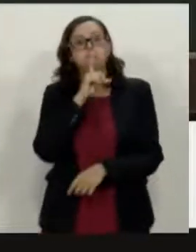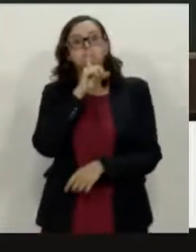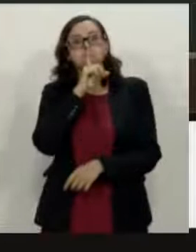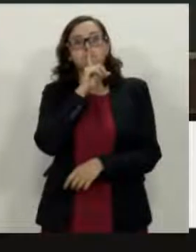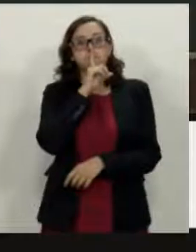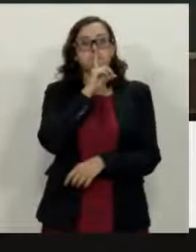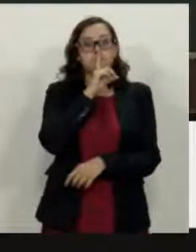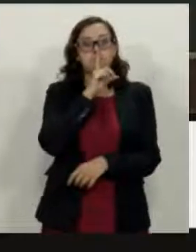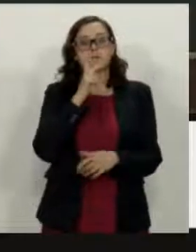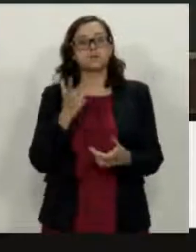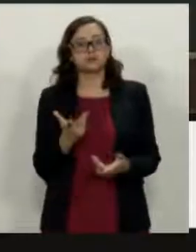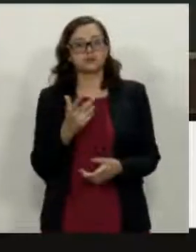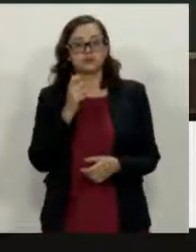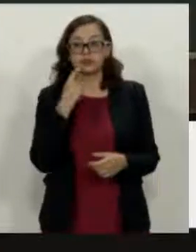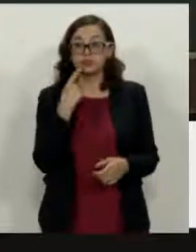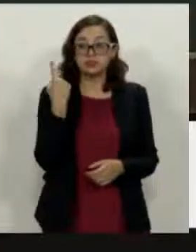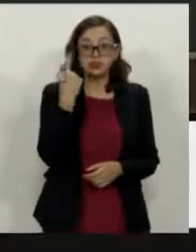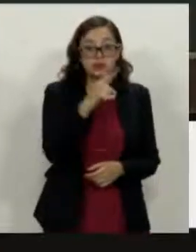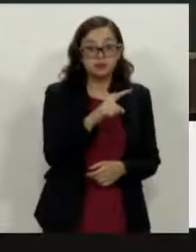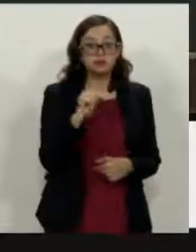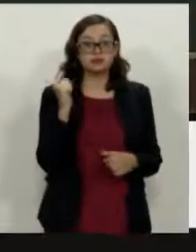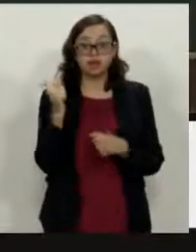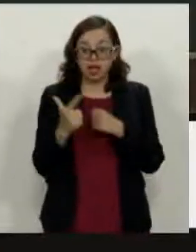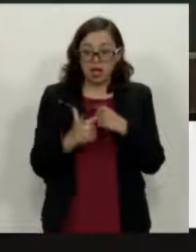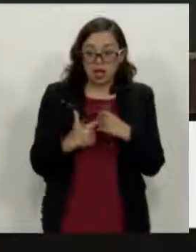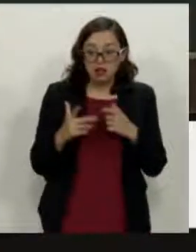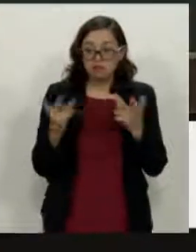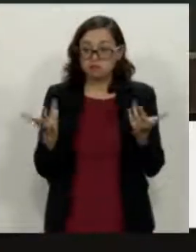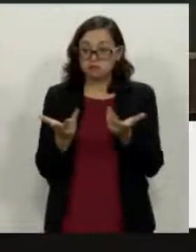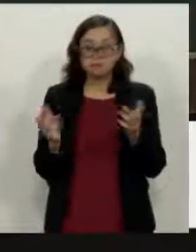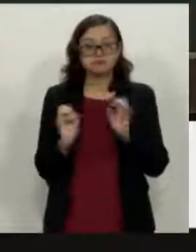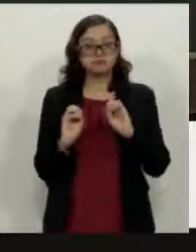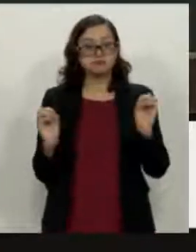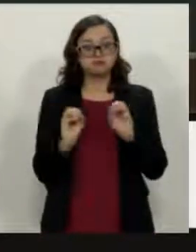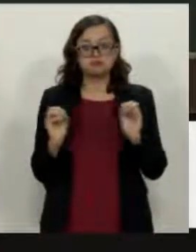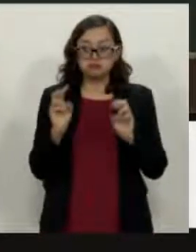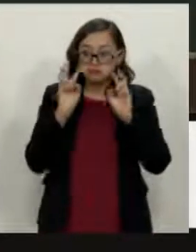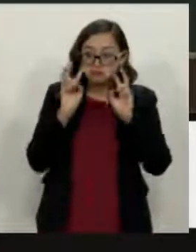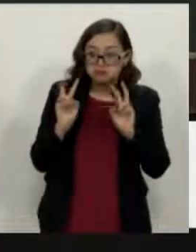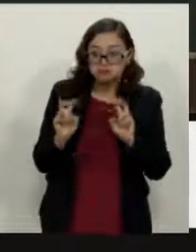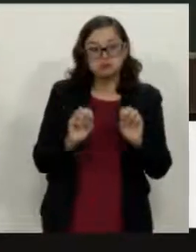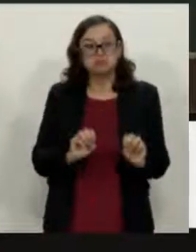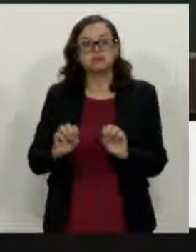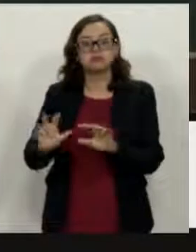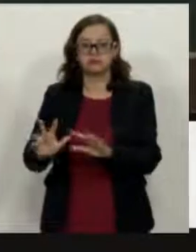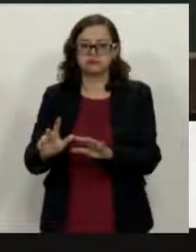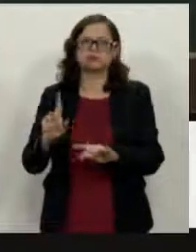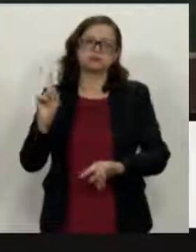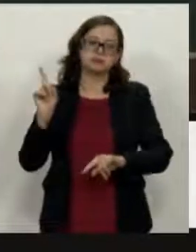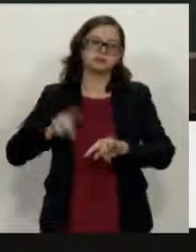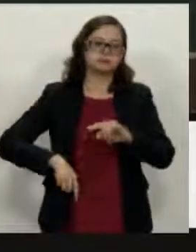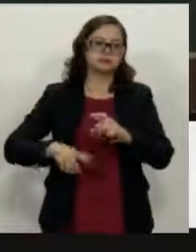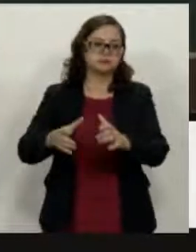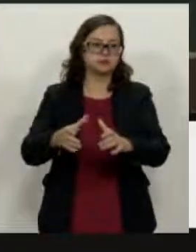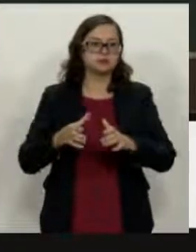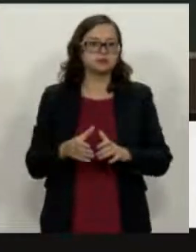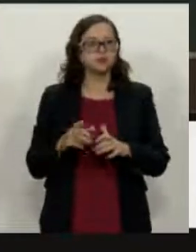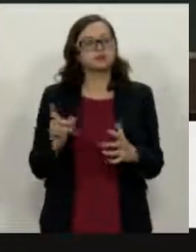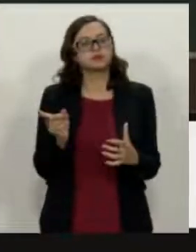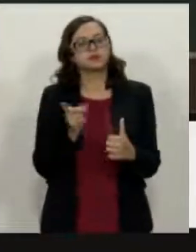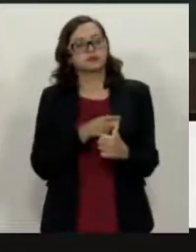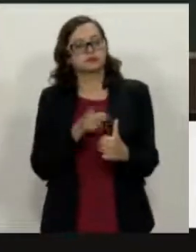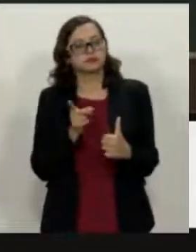por cualquier medio o tampoco hizo algo para impedirlo. Y sexto, bienes que constituyan